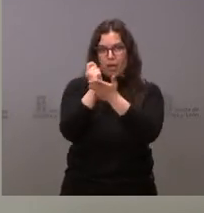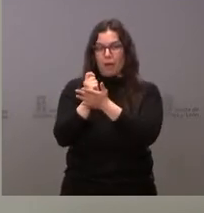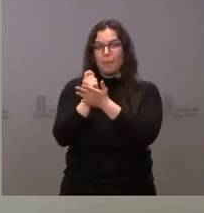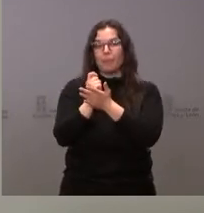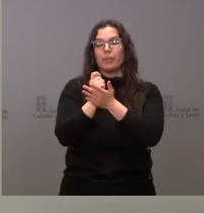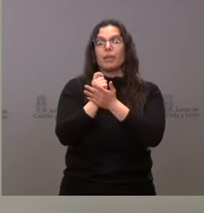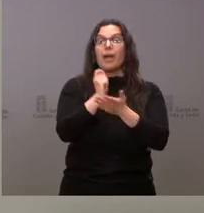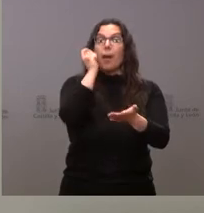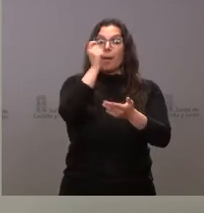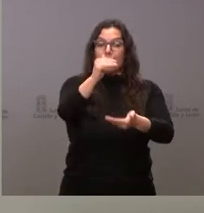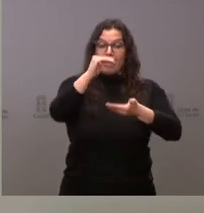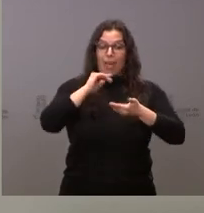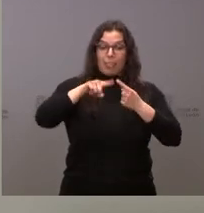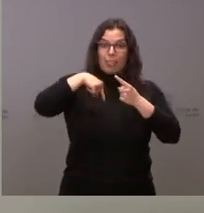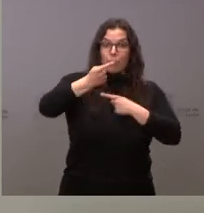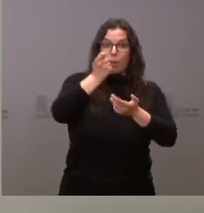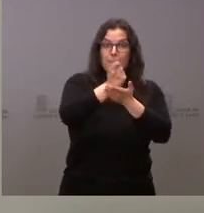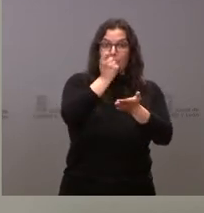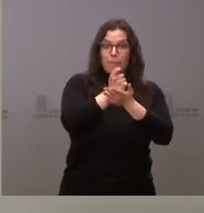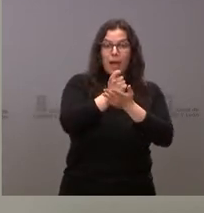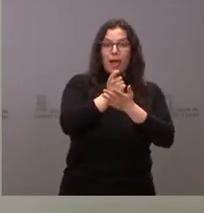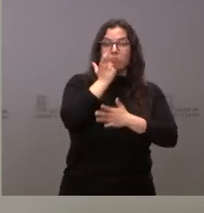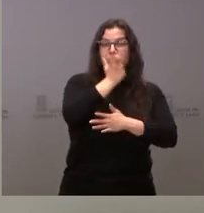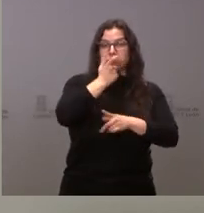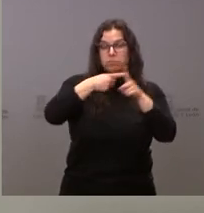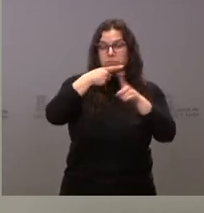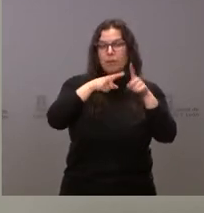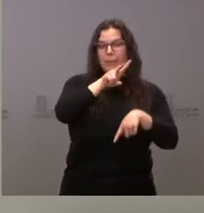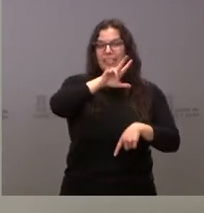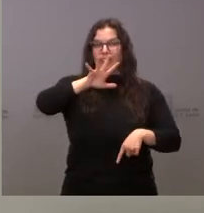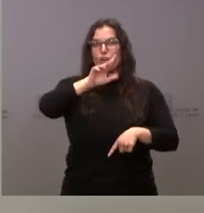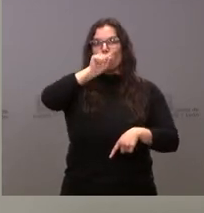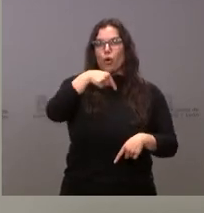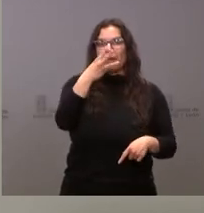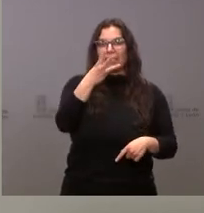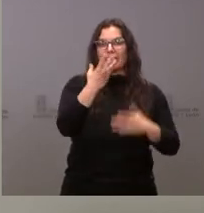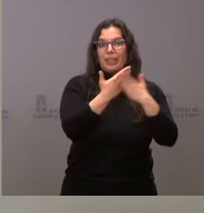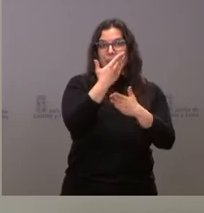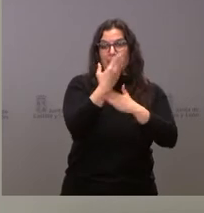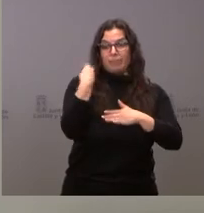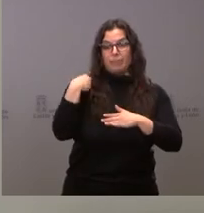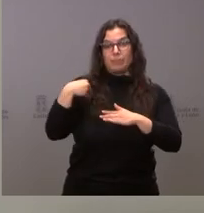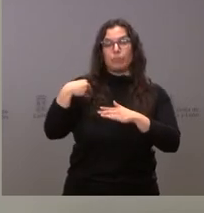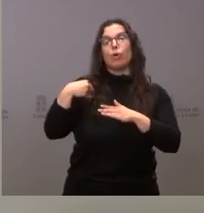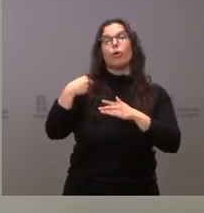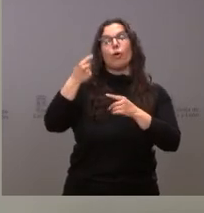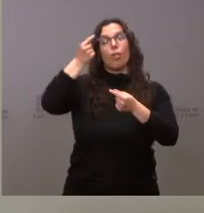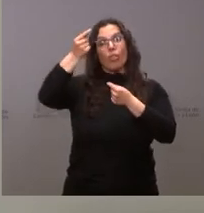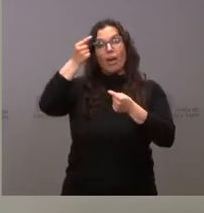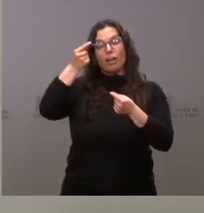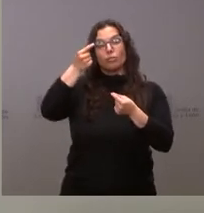en castilla y león alcanzó los 25 tres días muy por debajo del dato